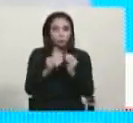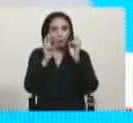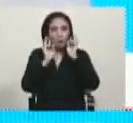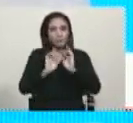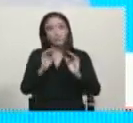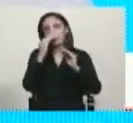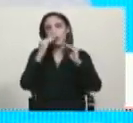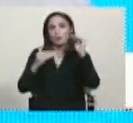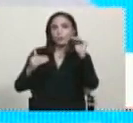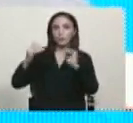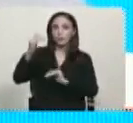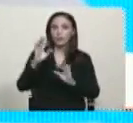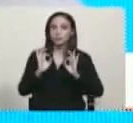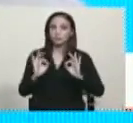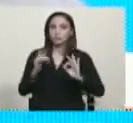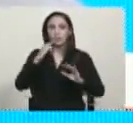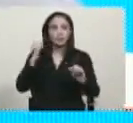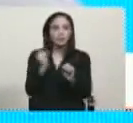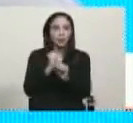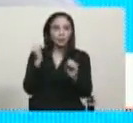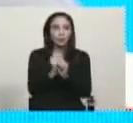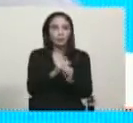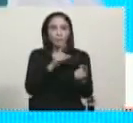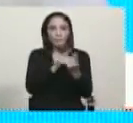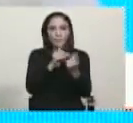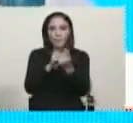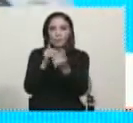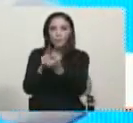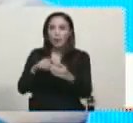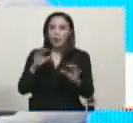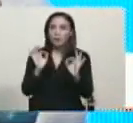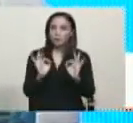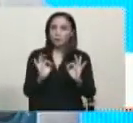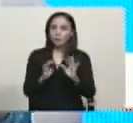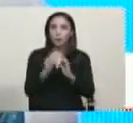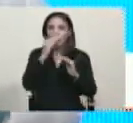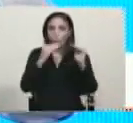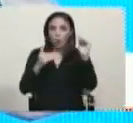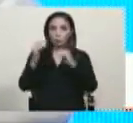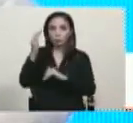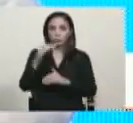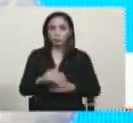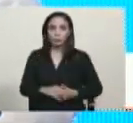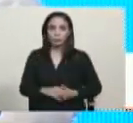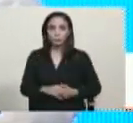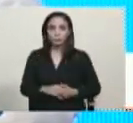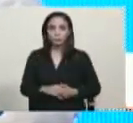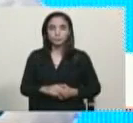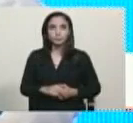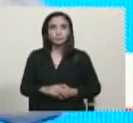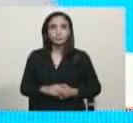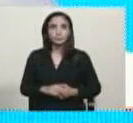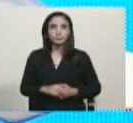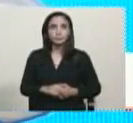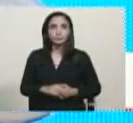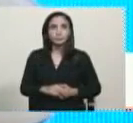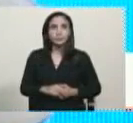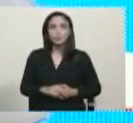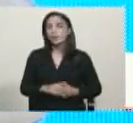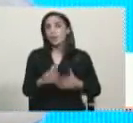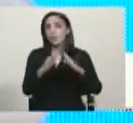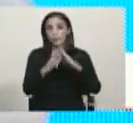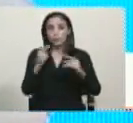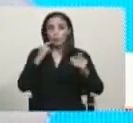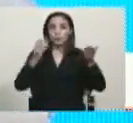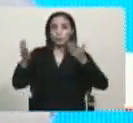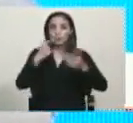nivel de operatividad óptimo, óptimo, para que estén al